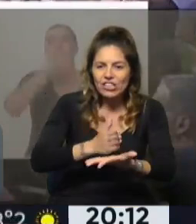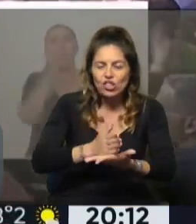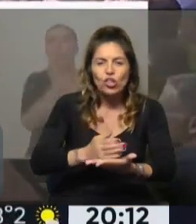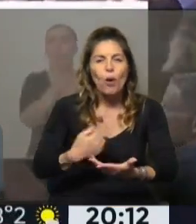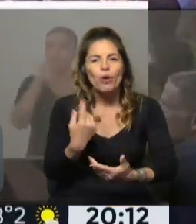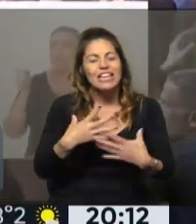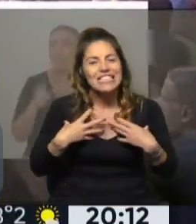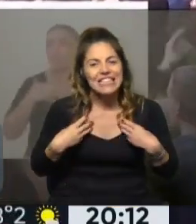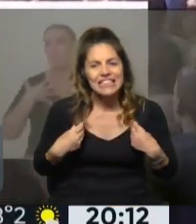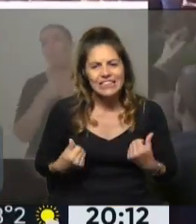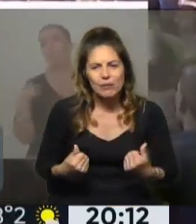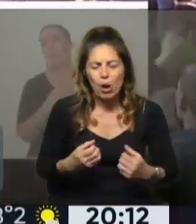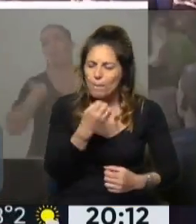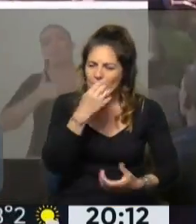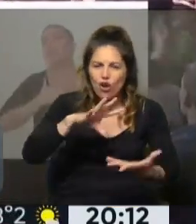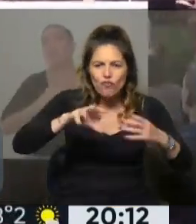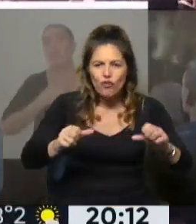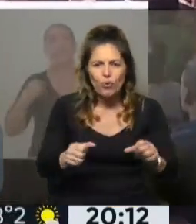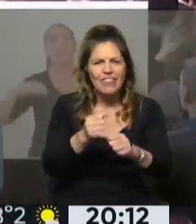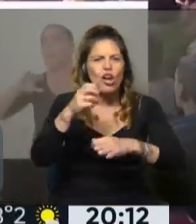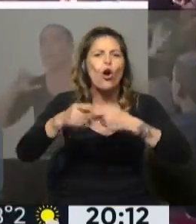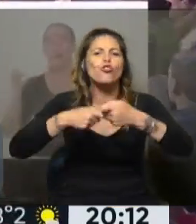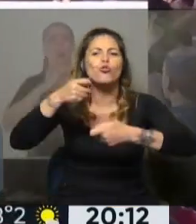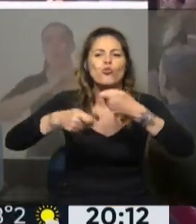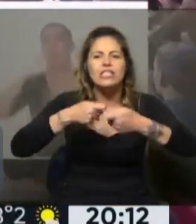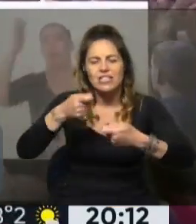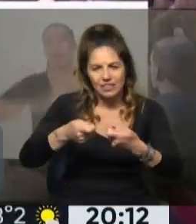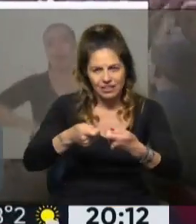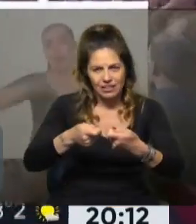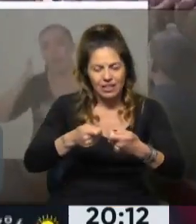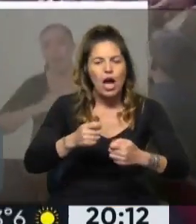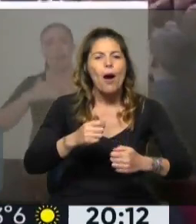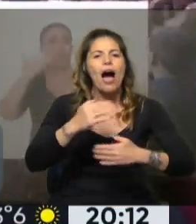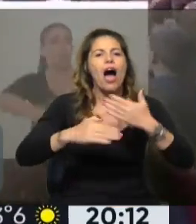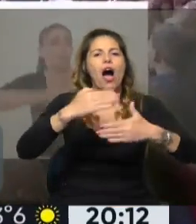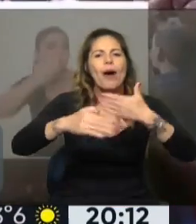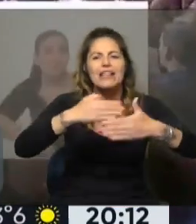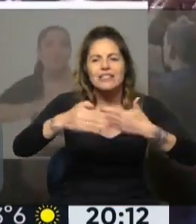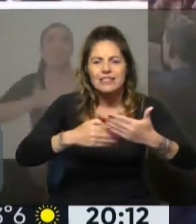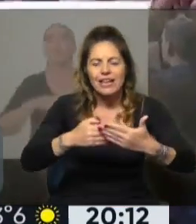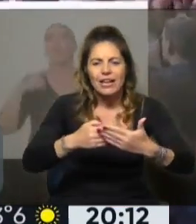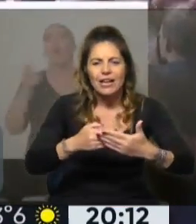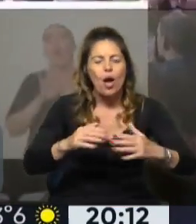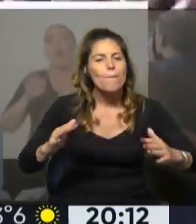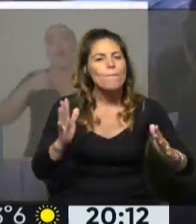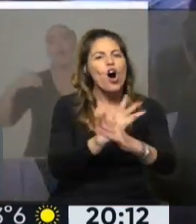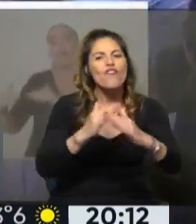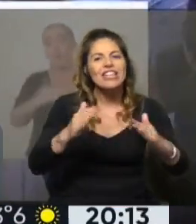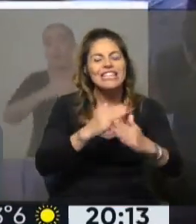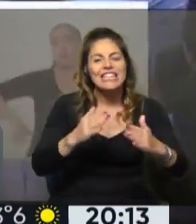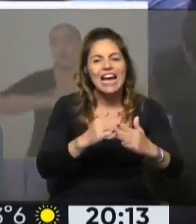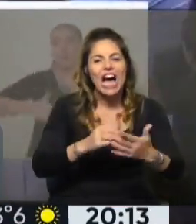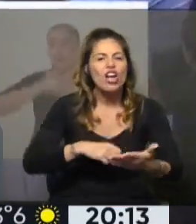Conchos que es la mejor for de construir prosperidad movilidad social